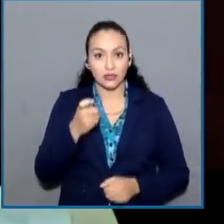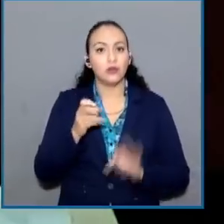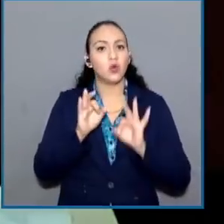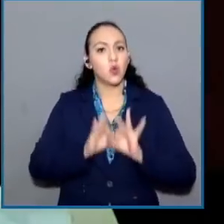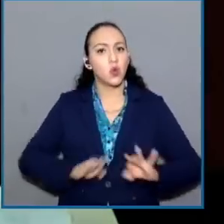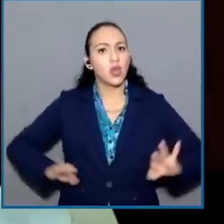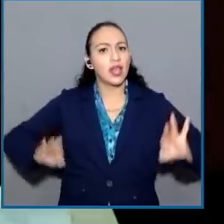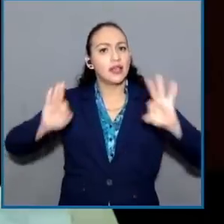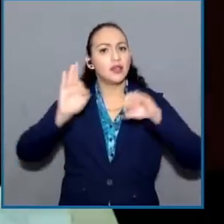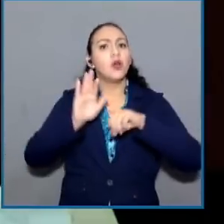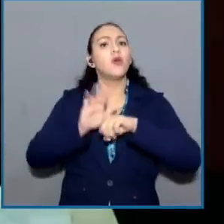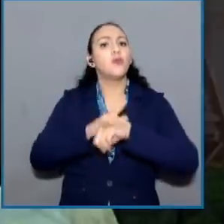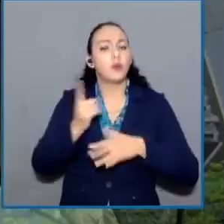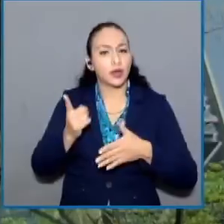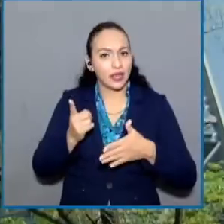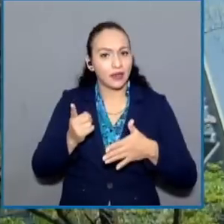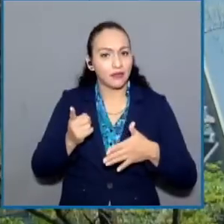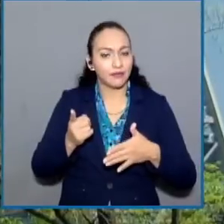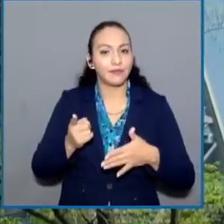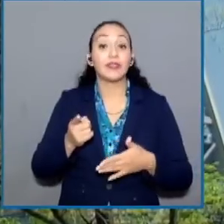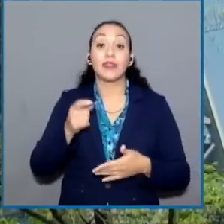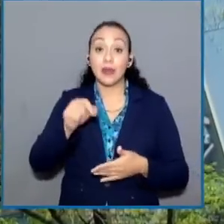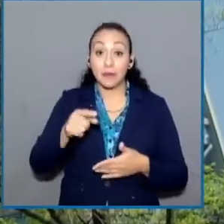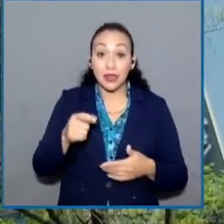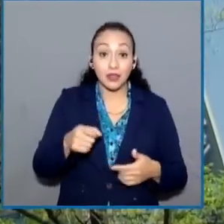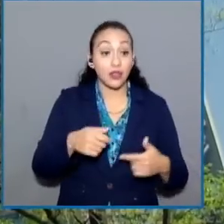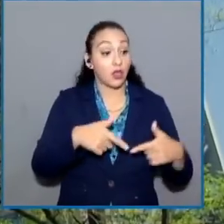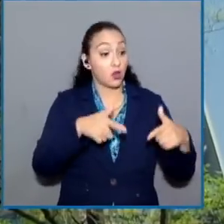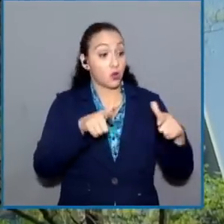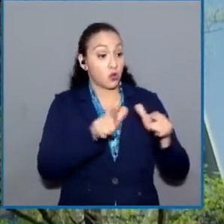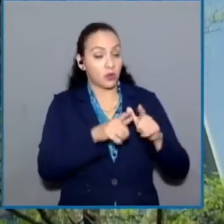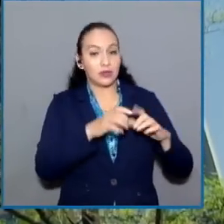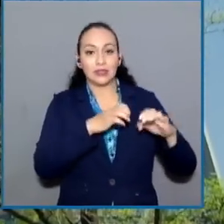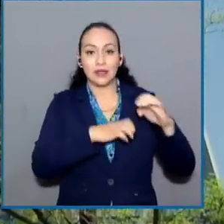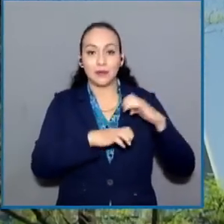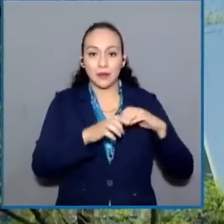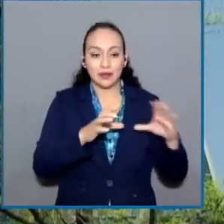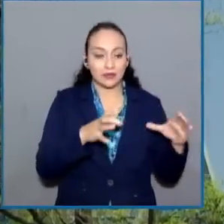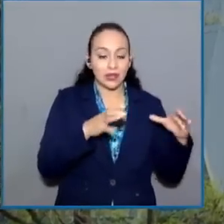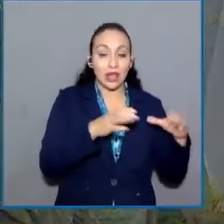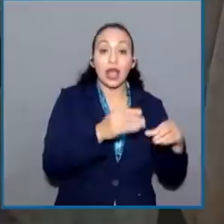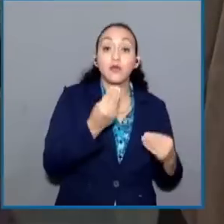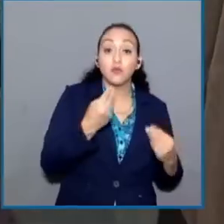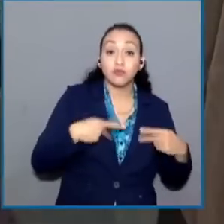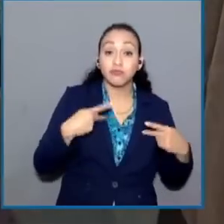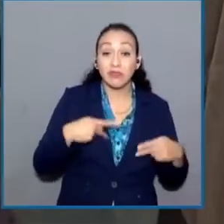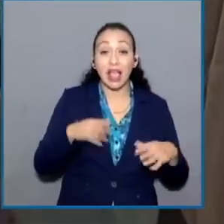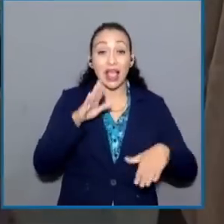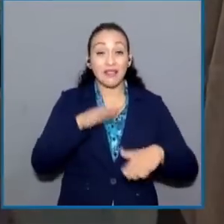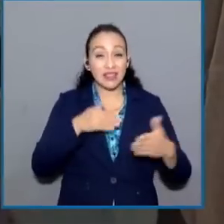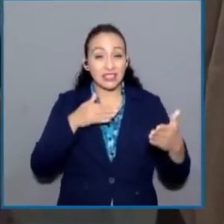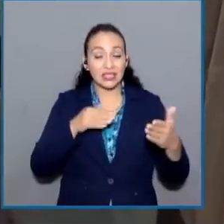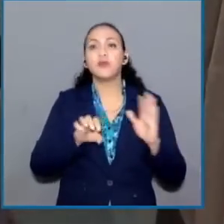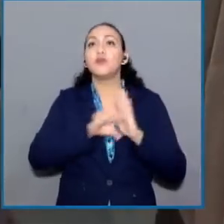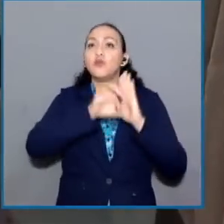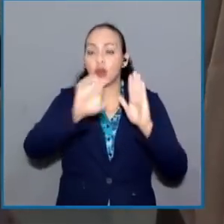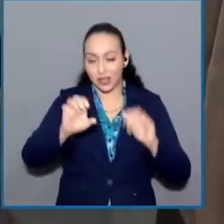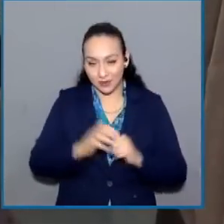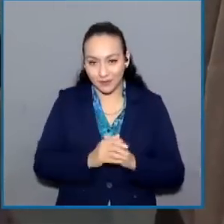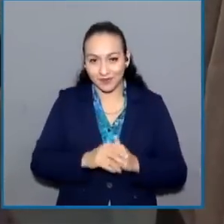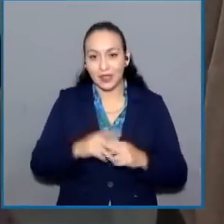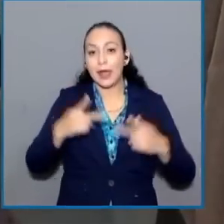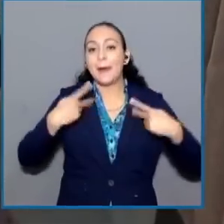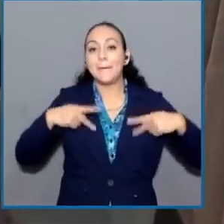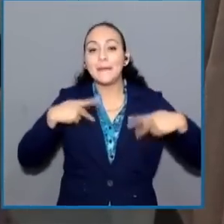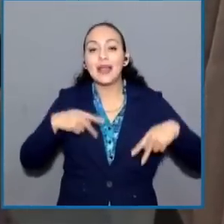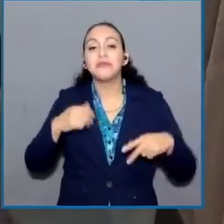llegar al sector privado, pues dijo, es ahí donde hay limitación de las personas para entender contratos e incluso el ejercicio de